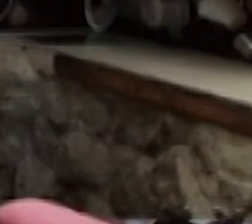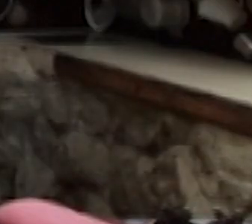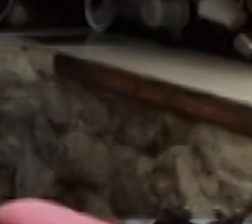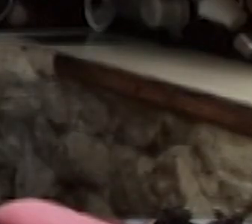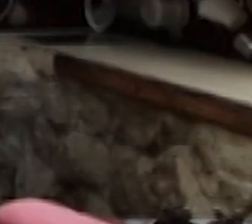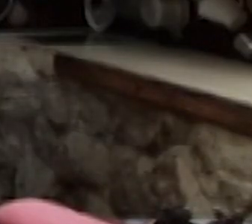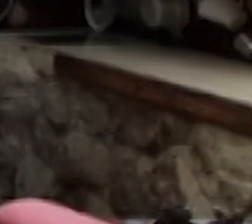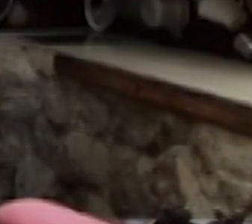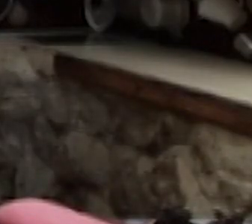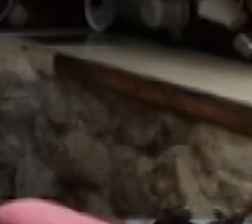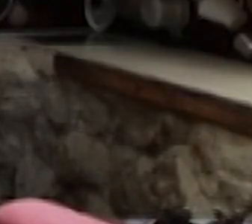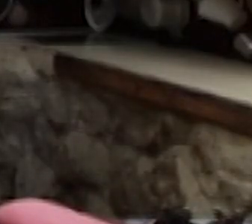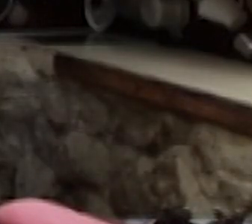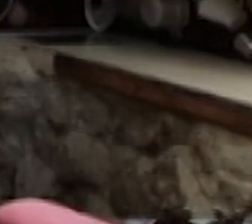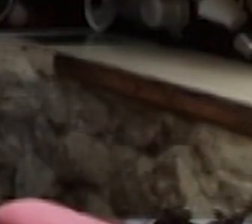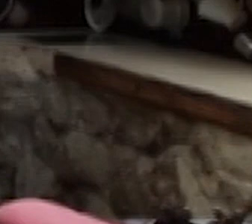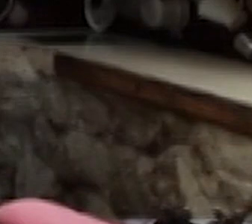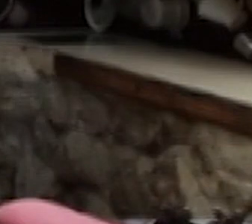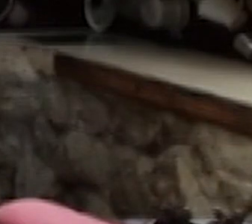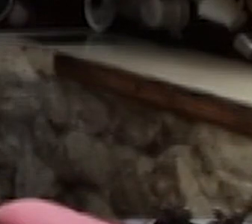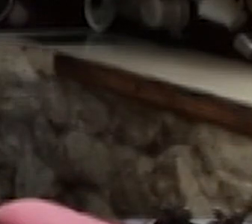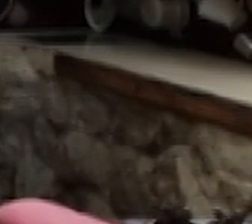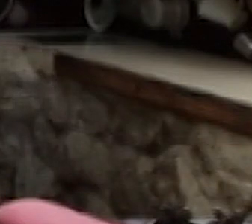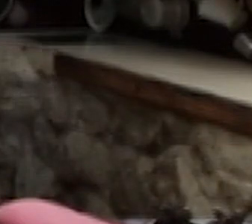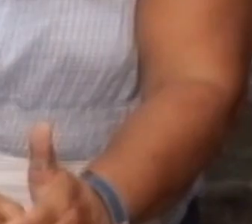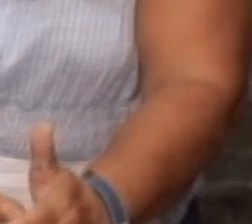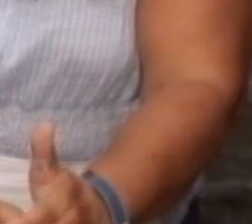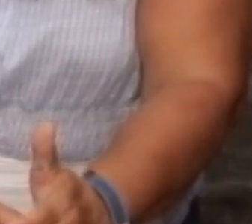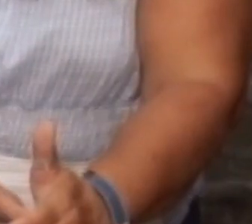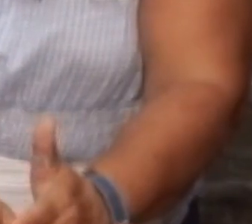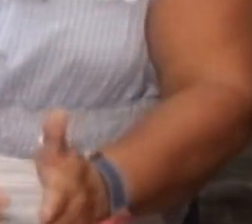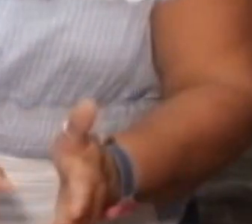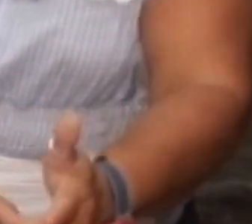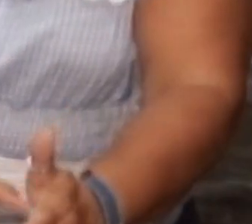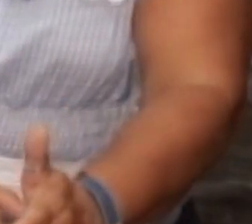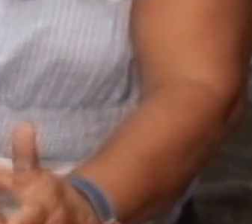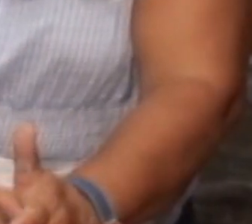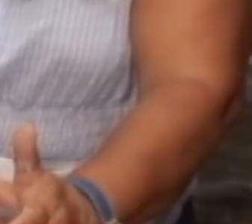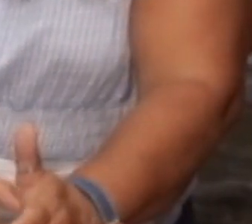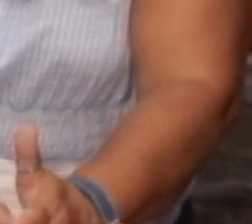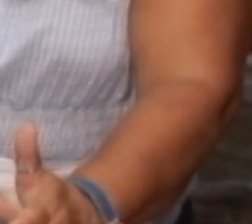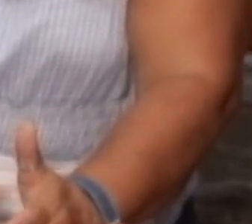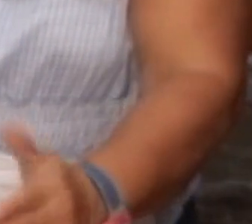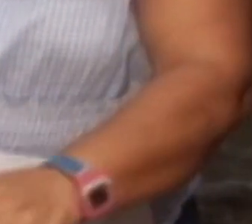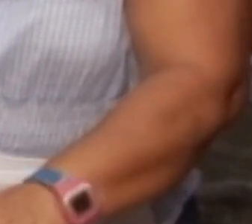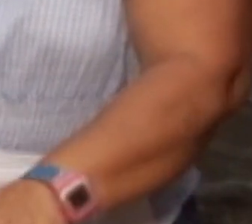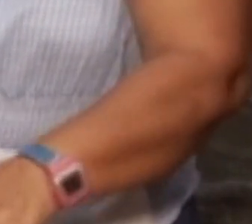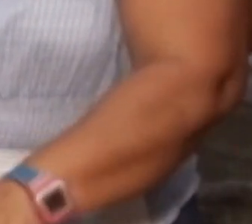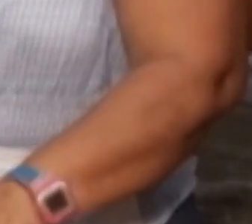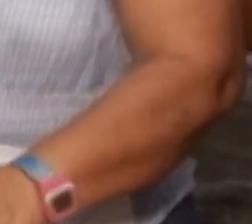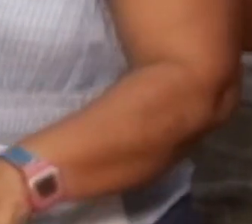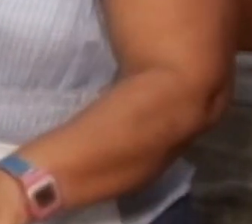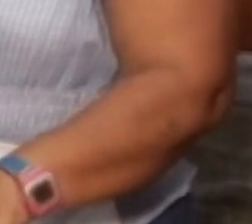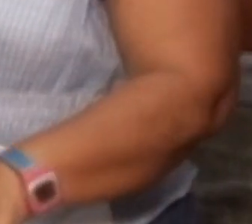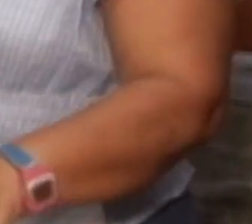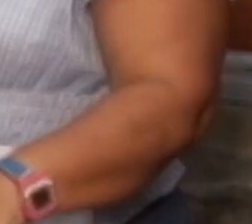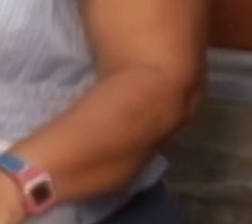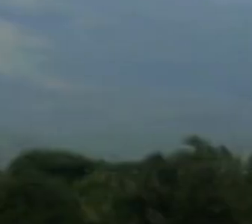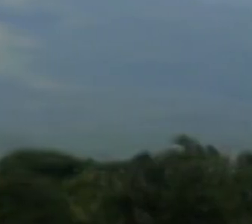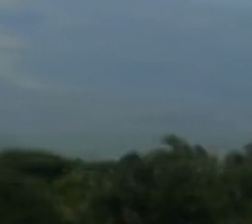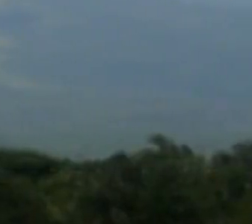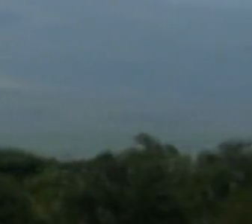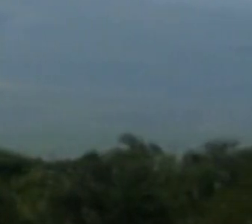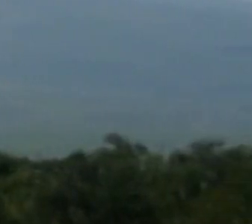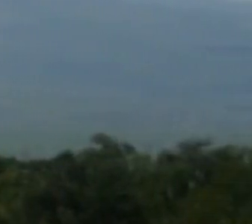eran unas mujeres que realmente se sentían orgullosas de lo que ellas